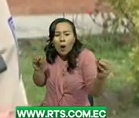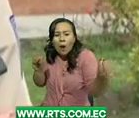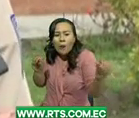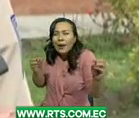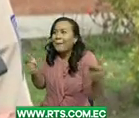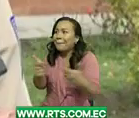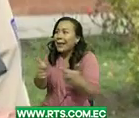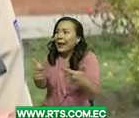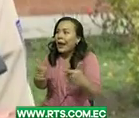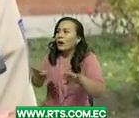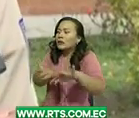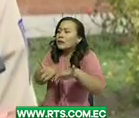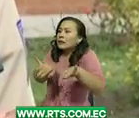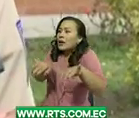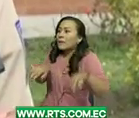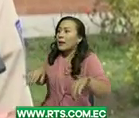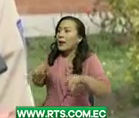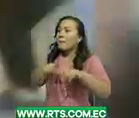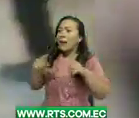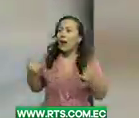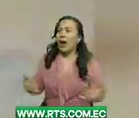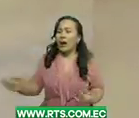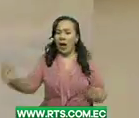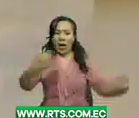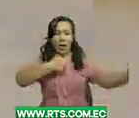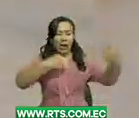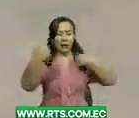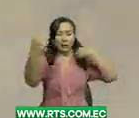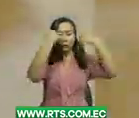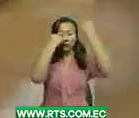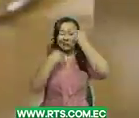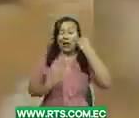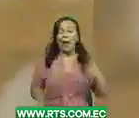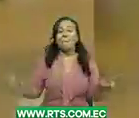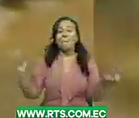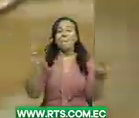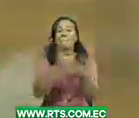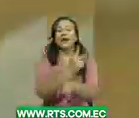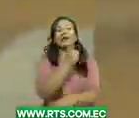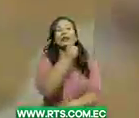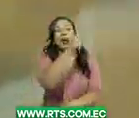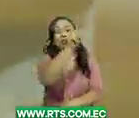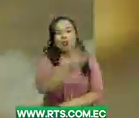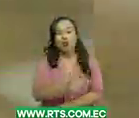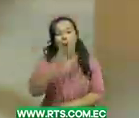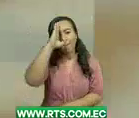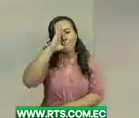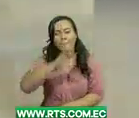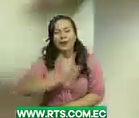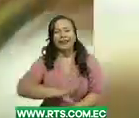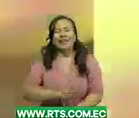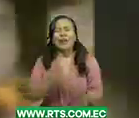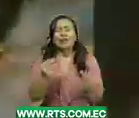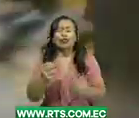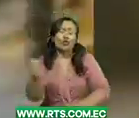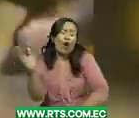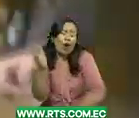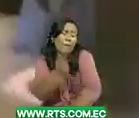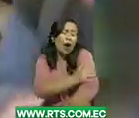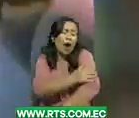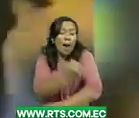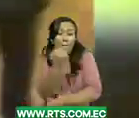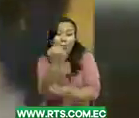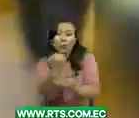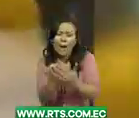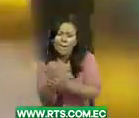de eso también fueron agredidos. La peor parte llevó uno de los uniformados, fue alcanzado por algunas patadas y golpes de